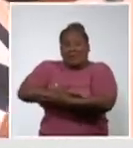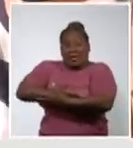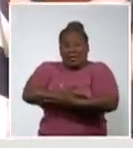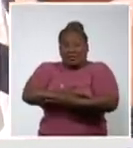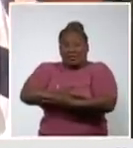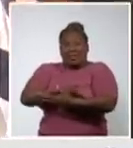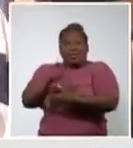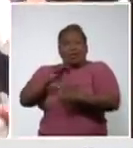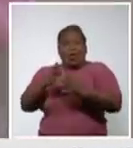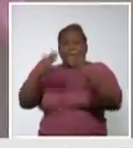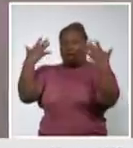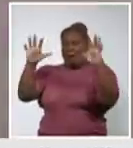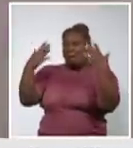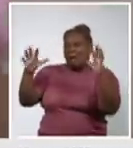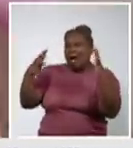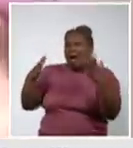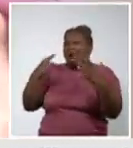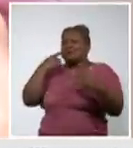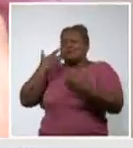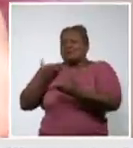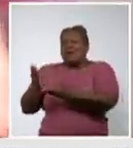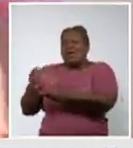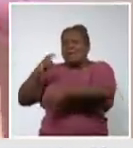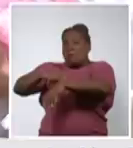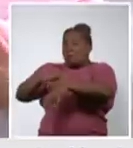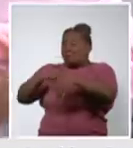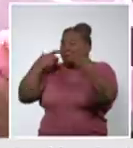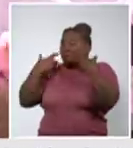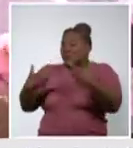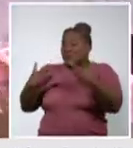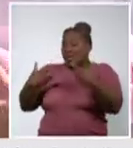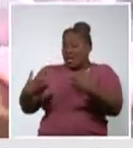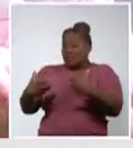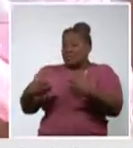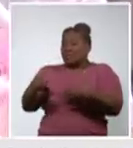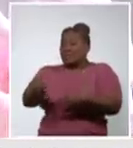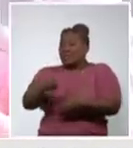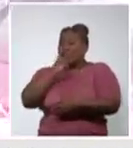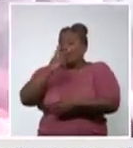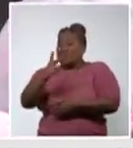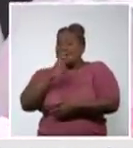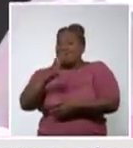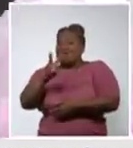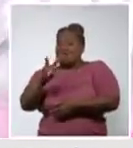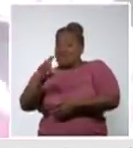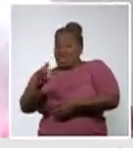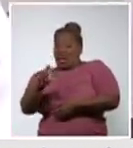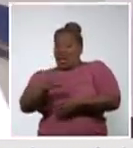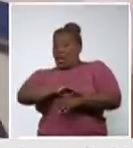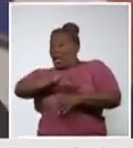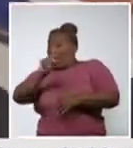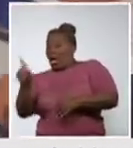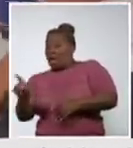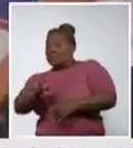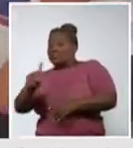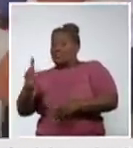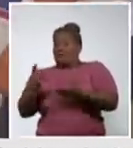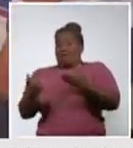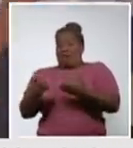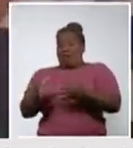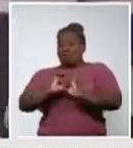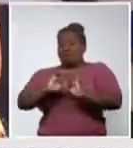para compartir este trascendental momento que fue asistido desde Villa Clara y hasta la provincia por expertos del servicio